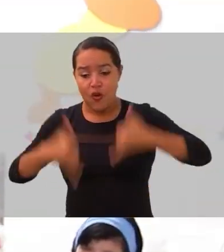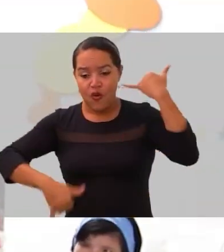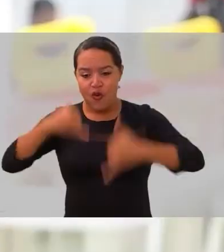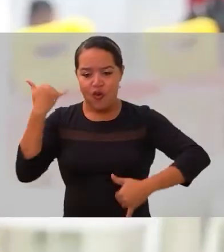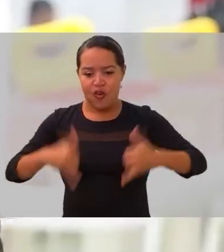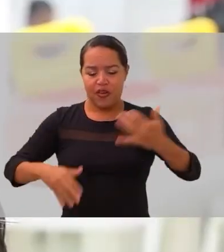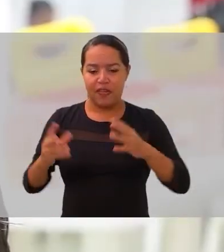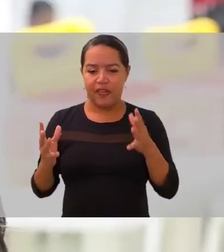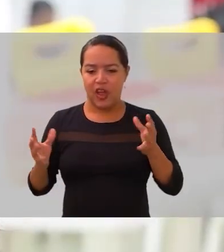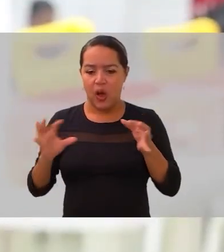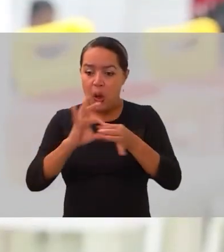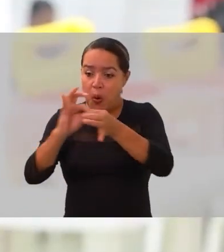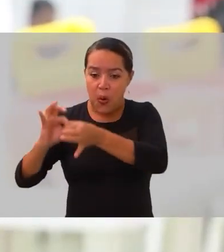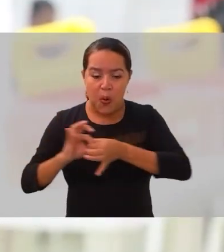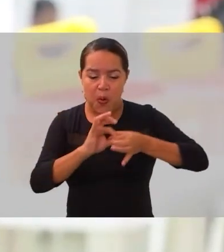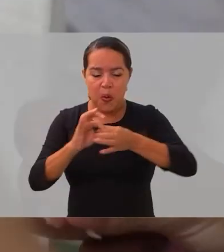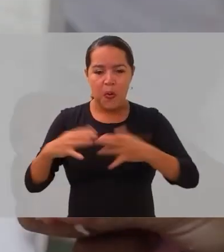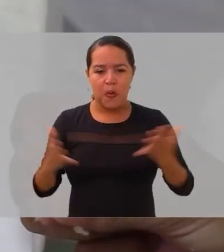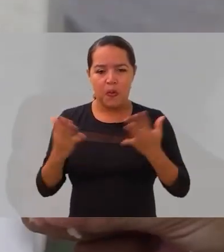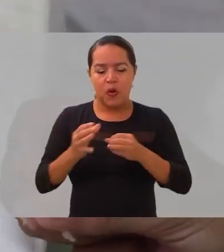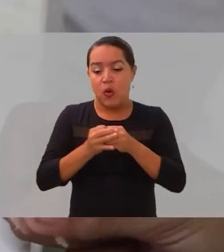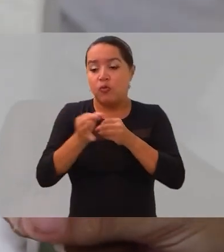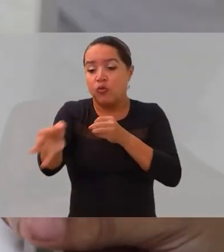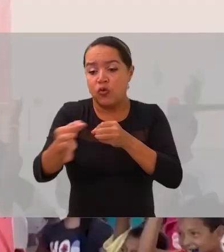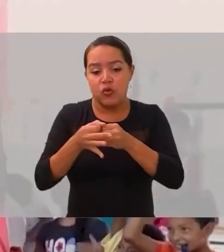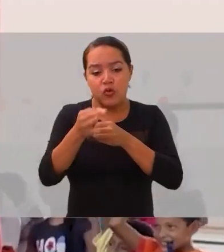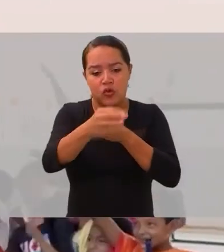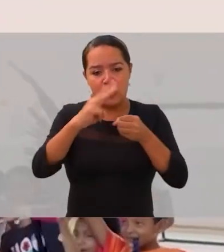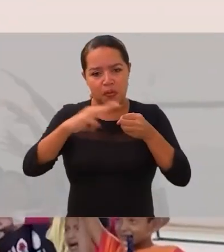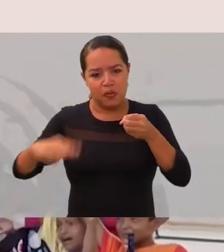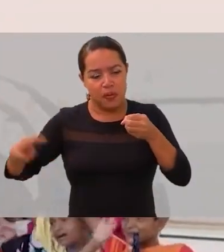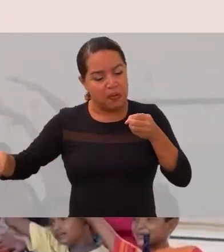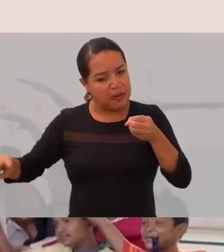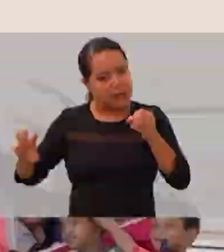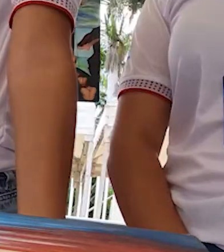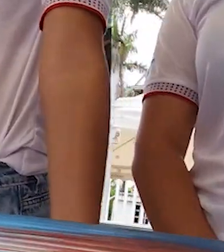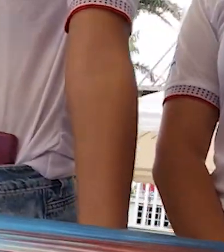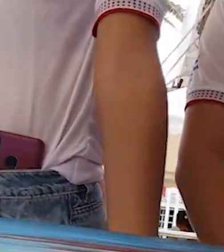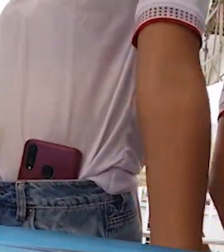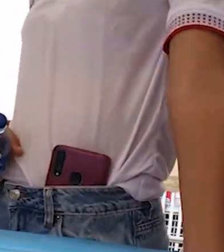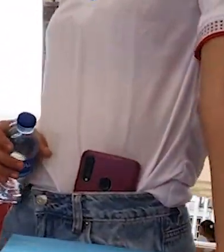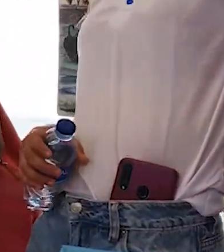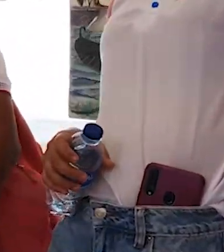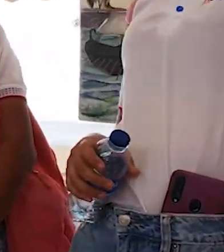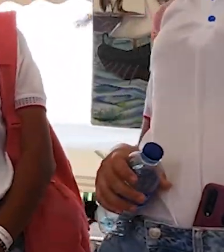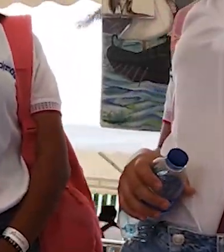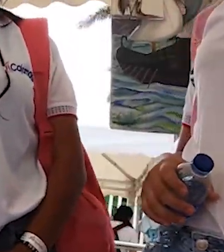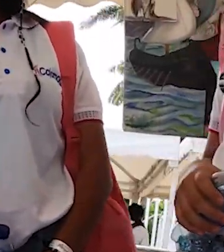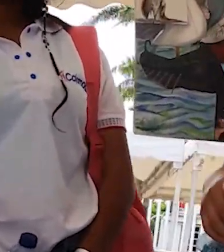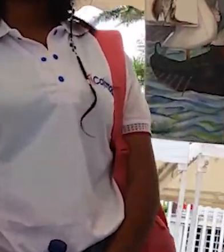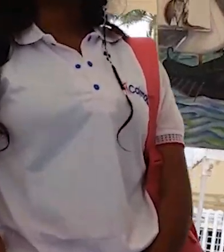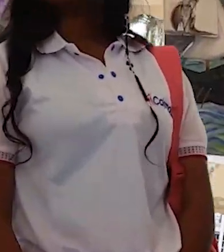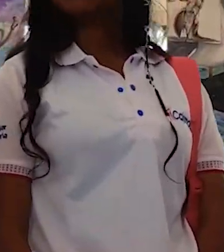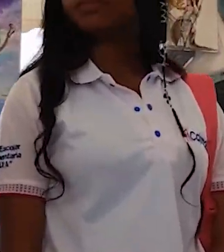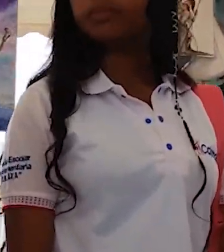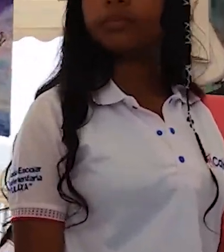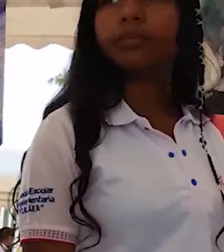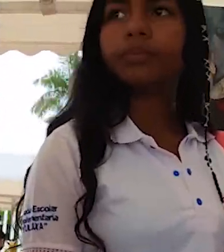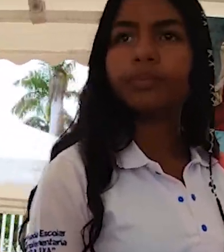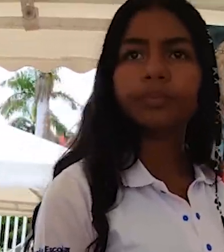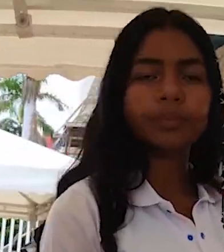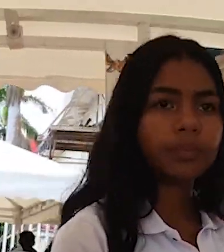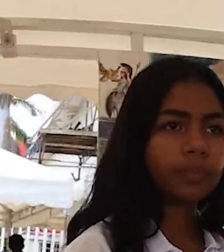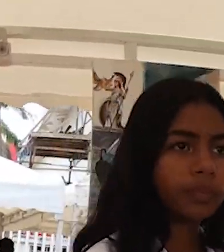recreación a través de alianzas estratégicas en los municipios del Departamento del Magdalena. La jornada escolar complementaria